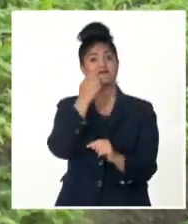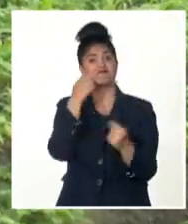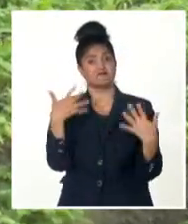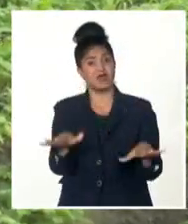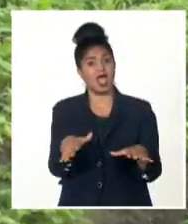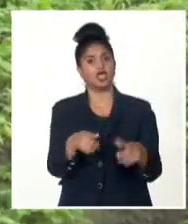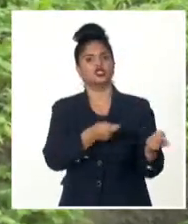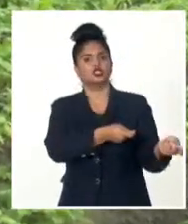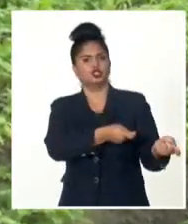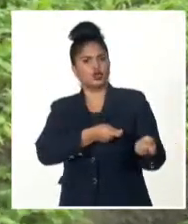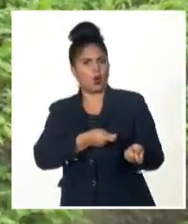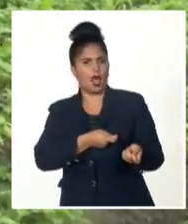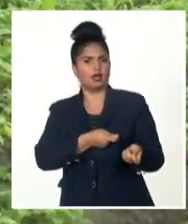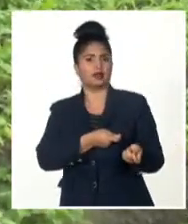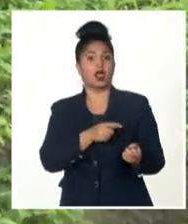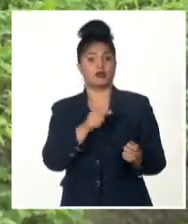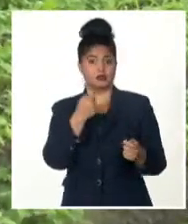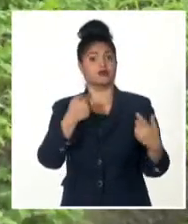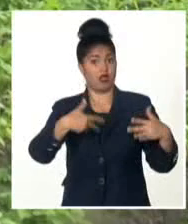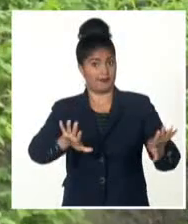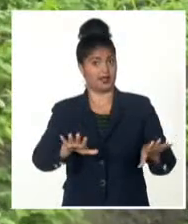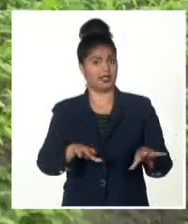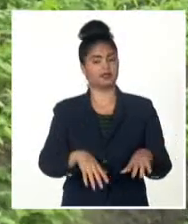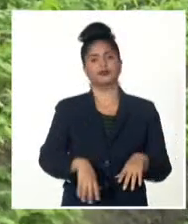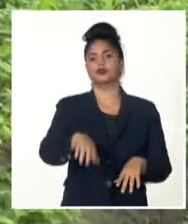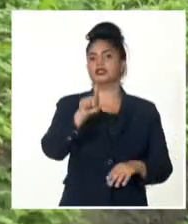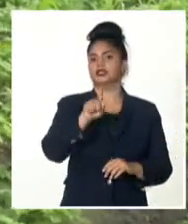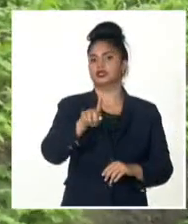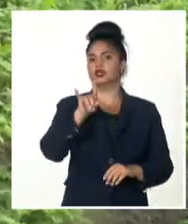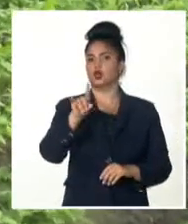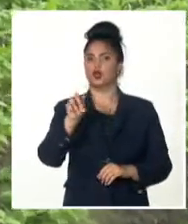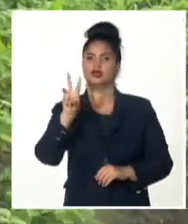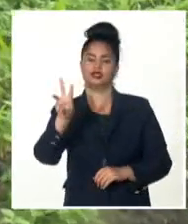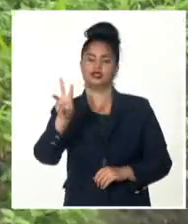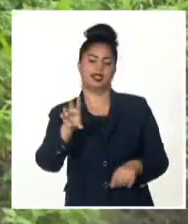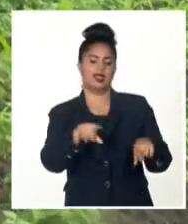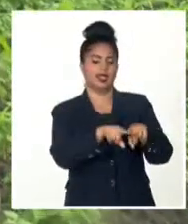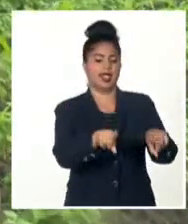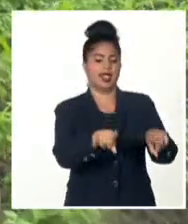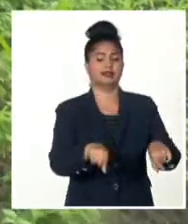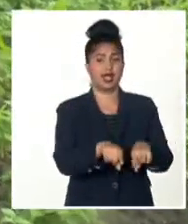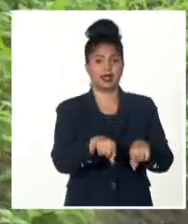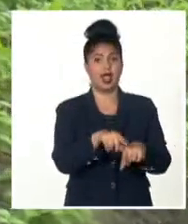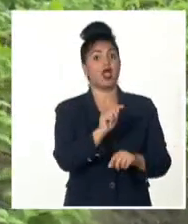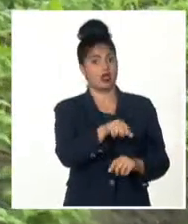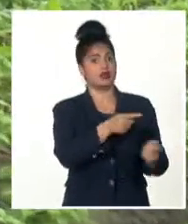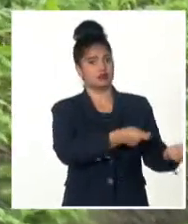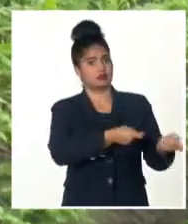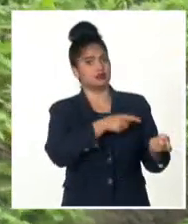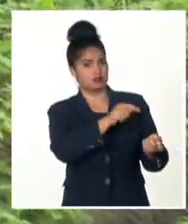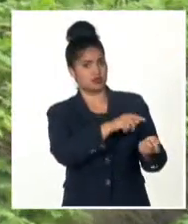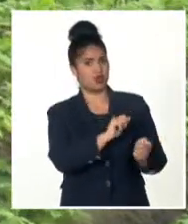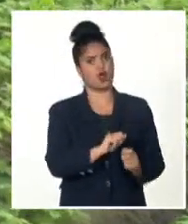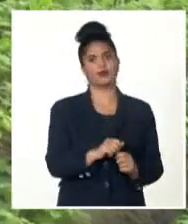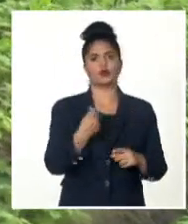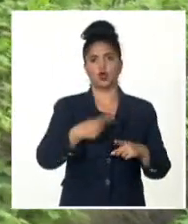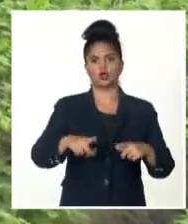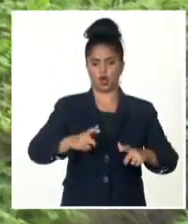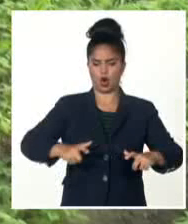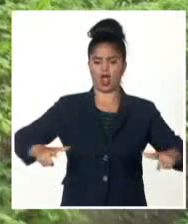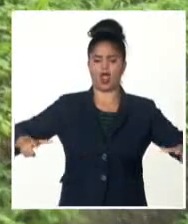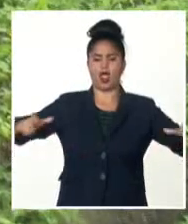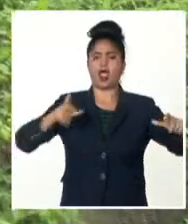yuca con 193 hectáreas, la calabaza predomina también